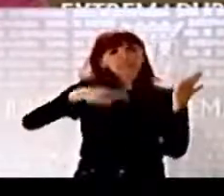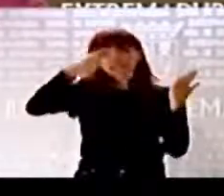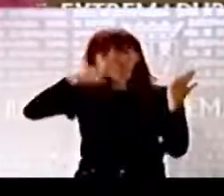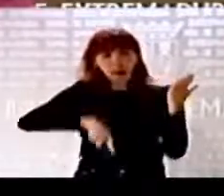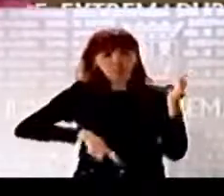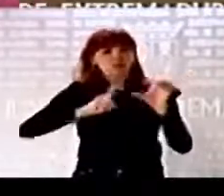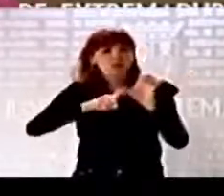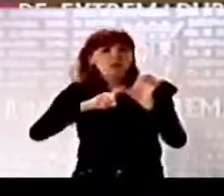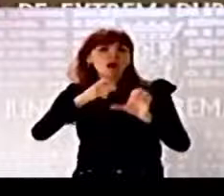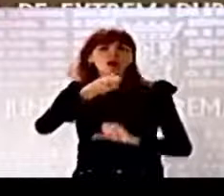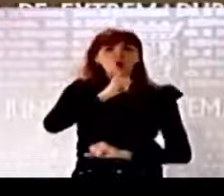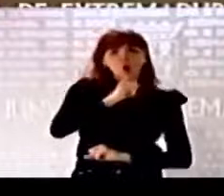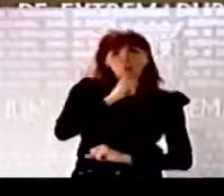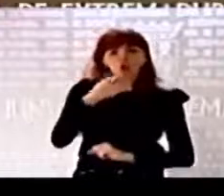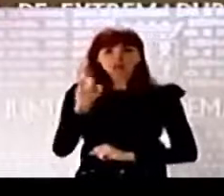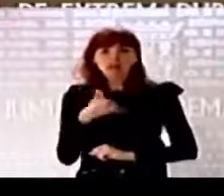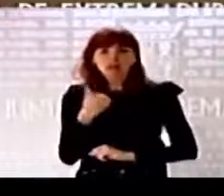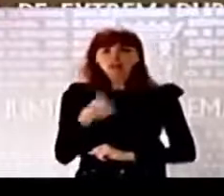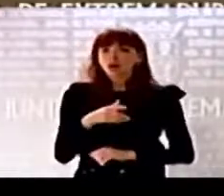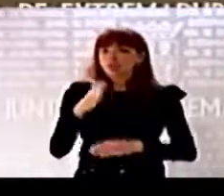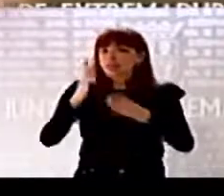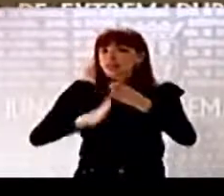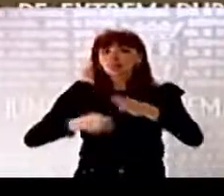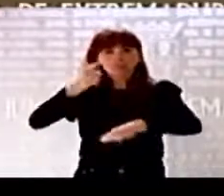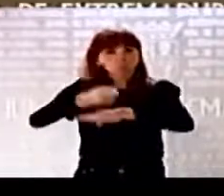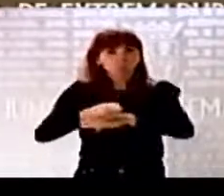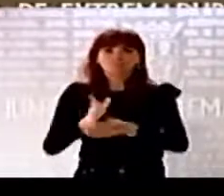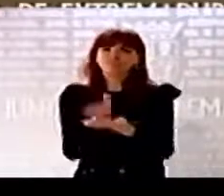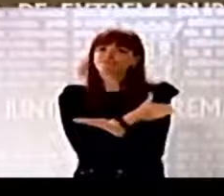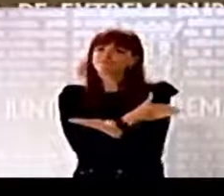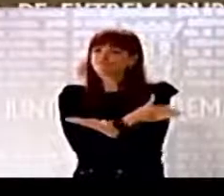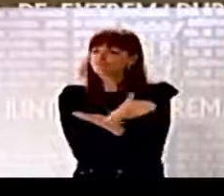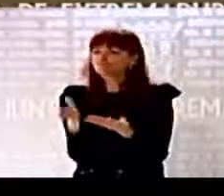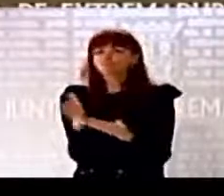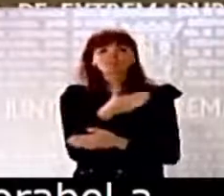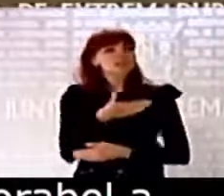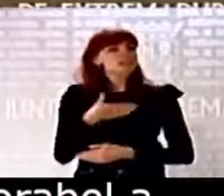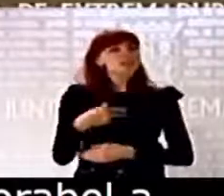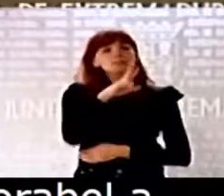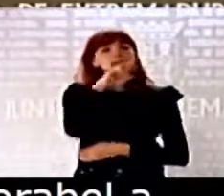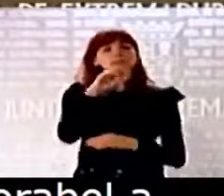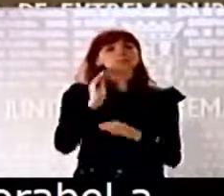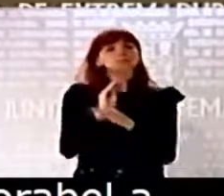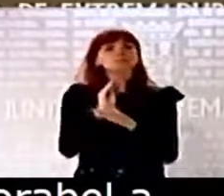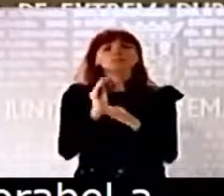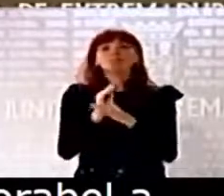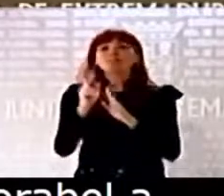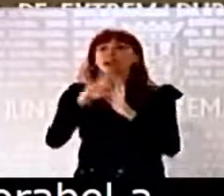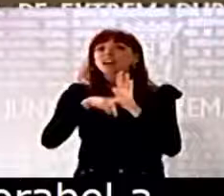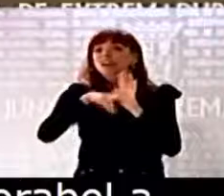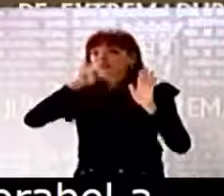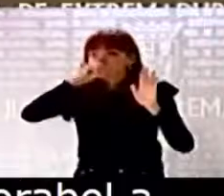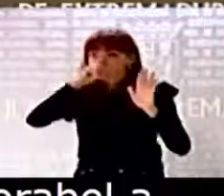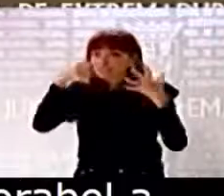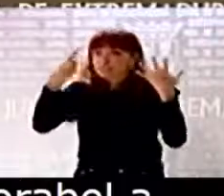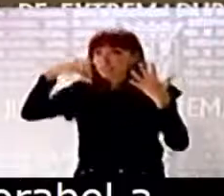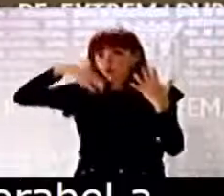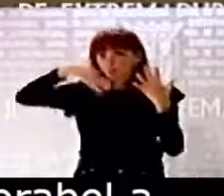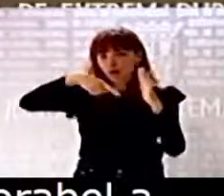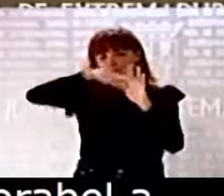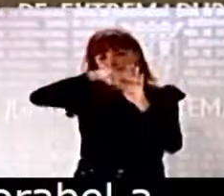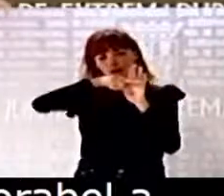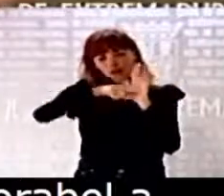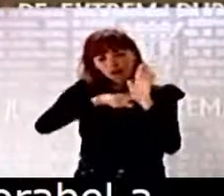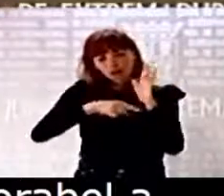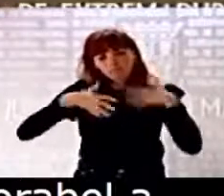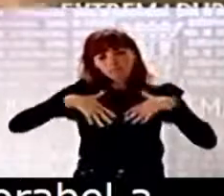Extremadura no favorable a nuevas restricciones, sino al mantenimiento de las reglas de la 6M y a la concienciación de